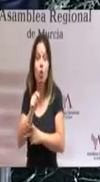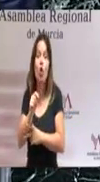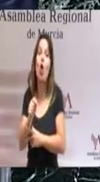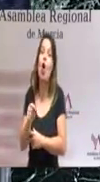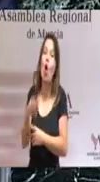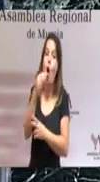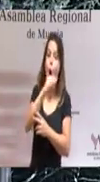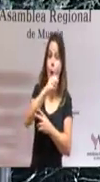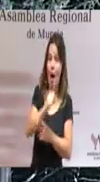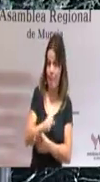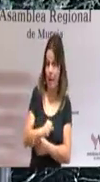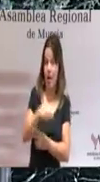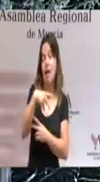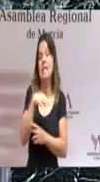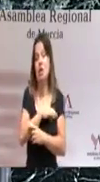señor Iglesias.